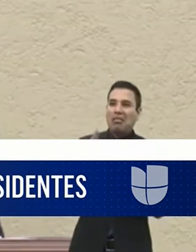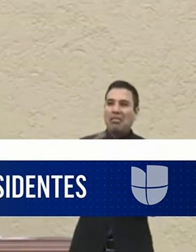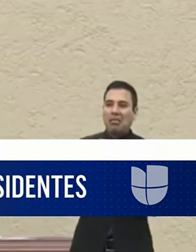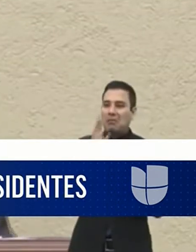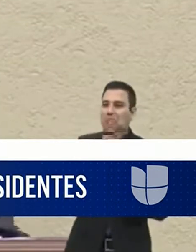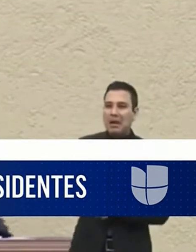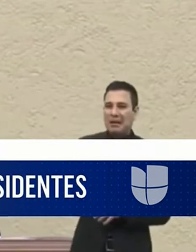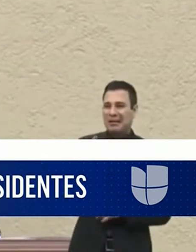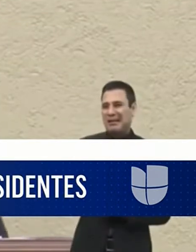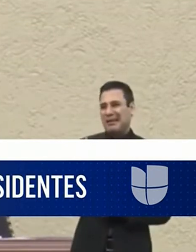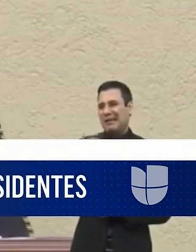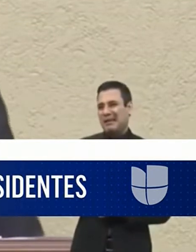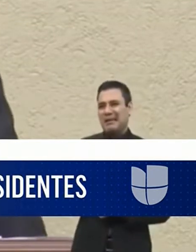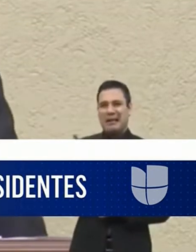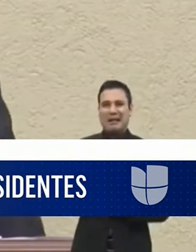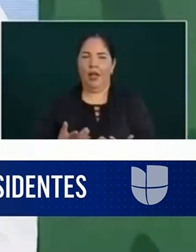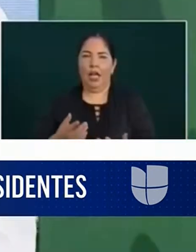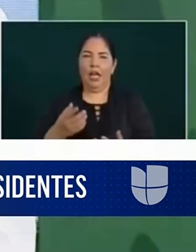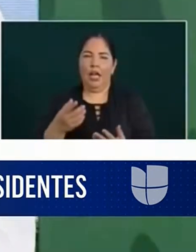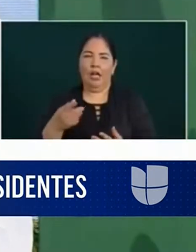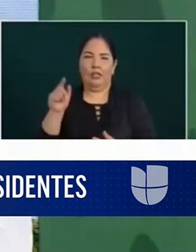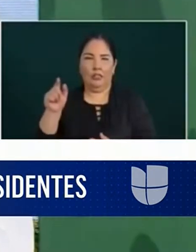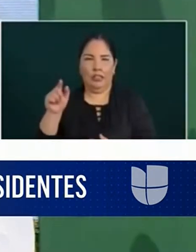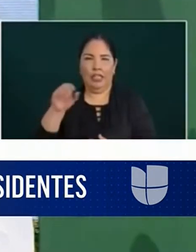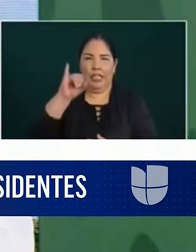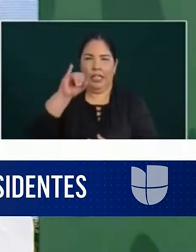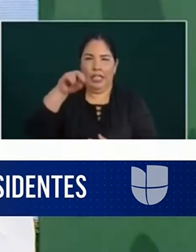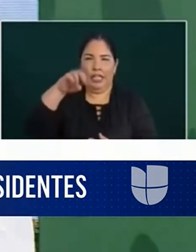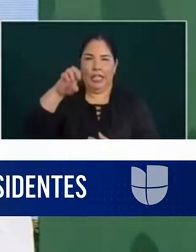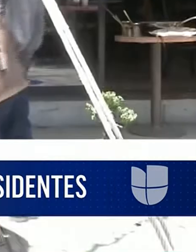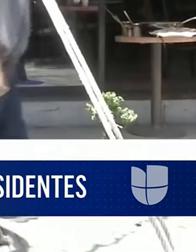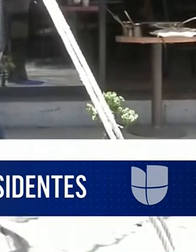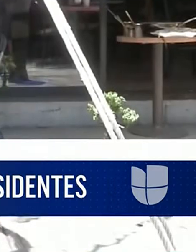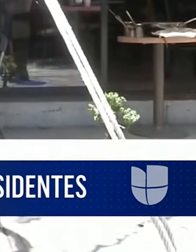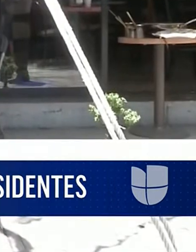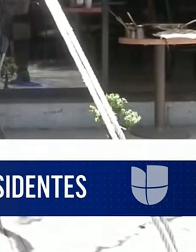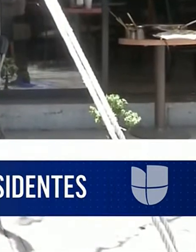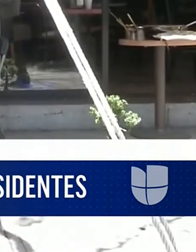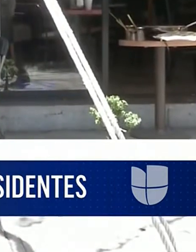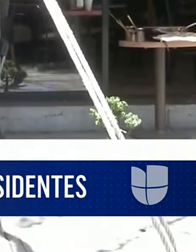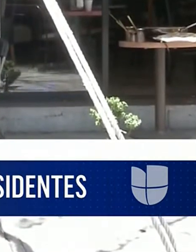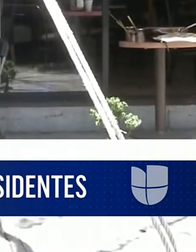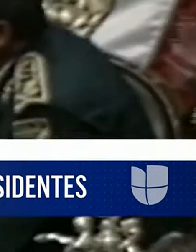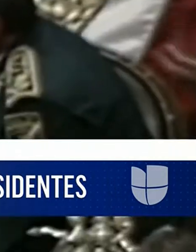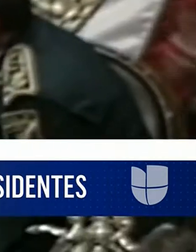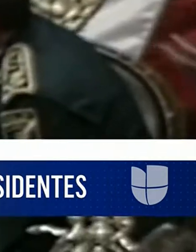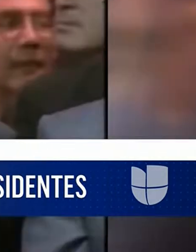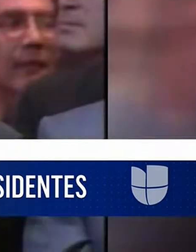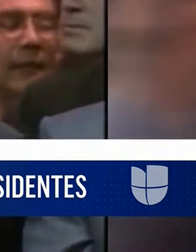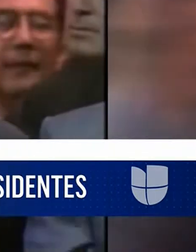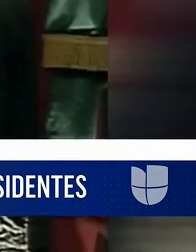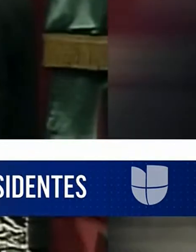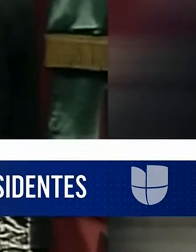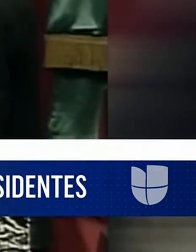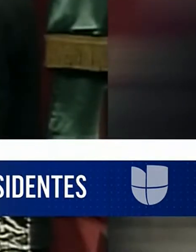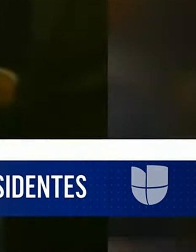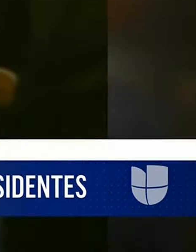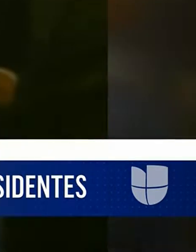está militando en contra de la consulta. Y es que el presidente López Obrador insistía en que esta consulta era para enjuiciar a los